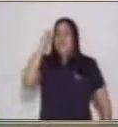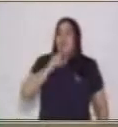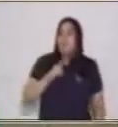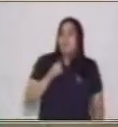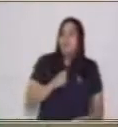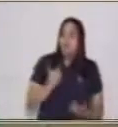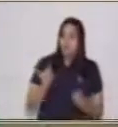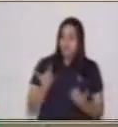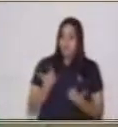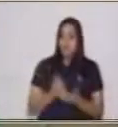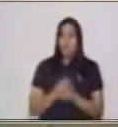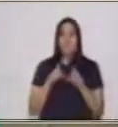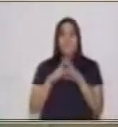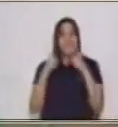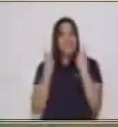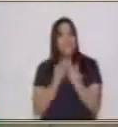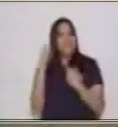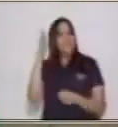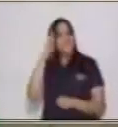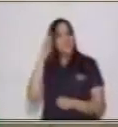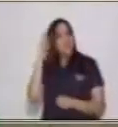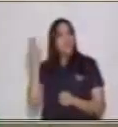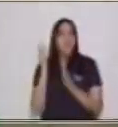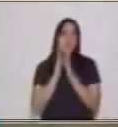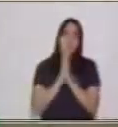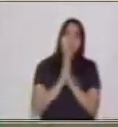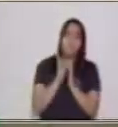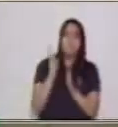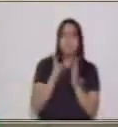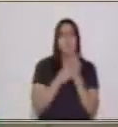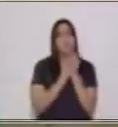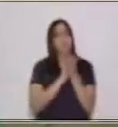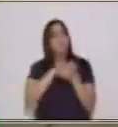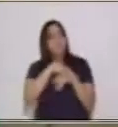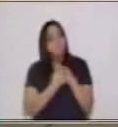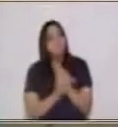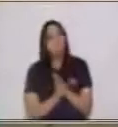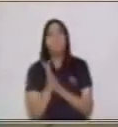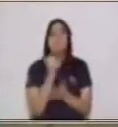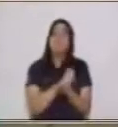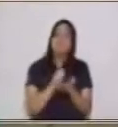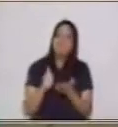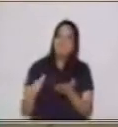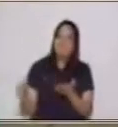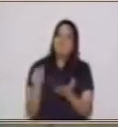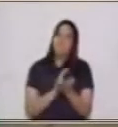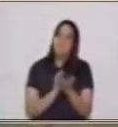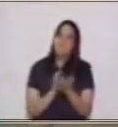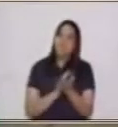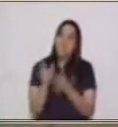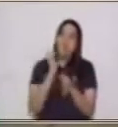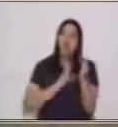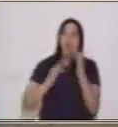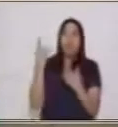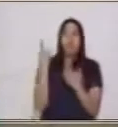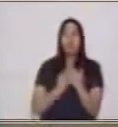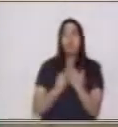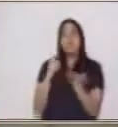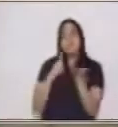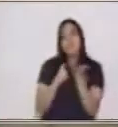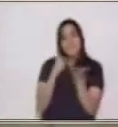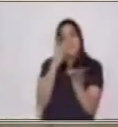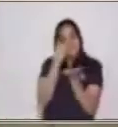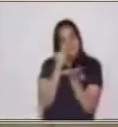hoy en la sesión. Te recordamos, por favor, lavarte tus manos constantemente con agua y jabón o utilizar gel